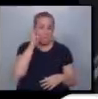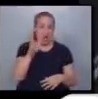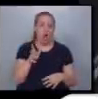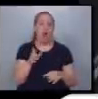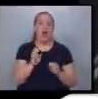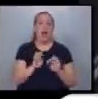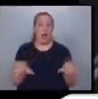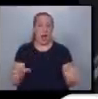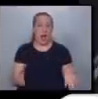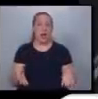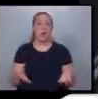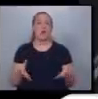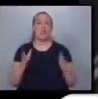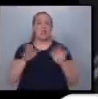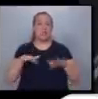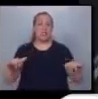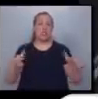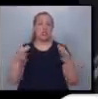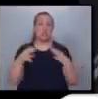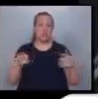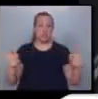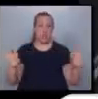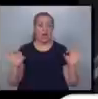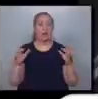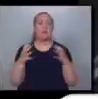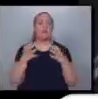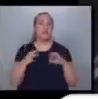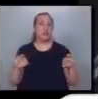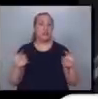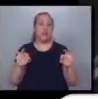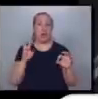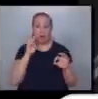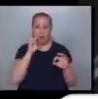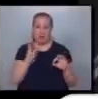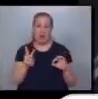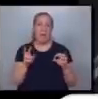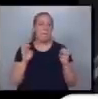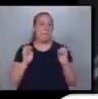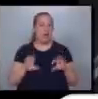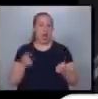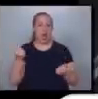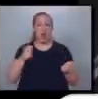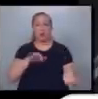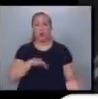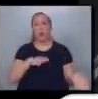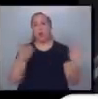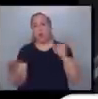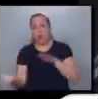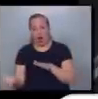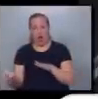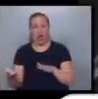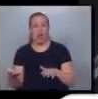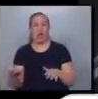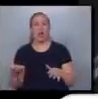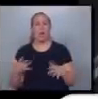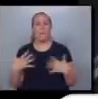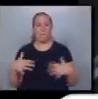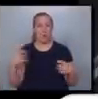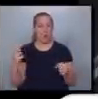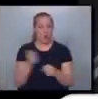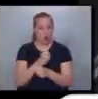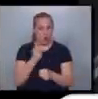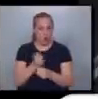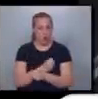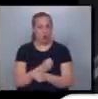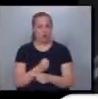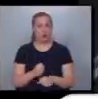Estamos hablando de chicos que se salvaron y se salvaron de milagro, porque mirá cómo quedó el micro, volcado sobre uno de sus laterales, bastante roto, ¿no?